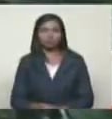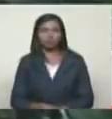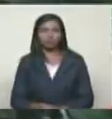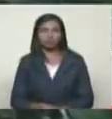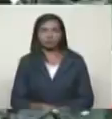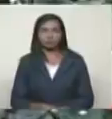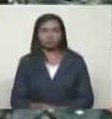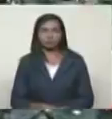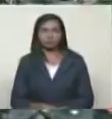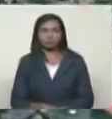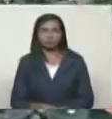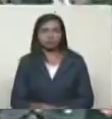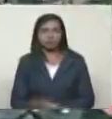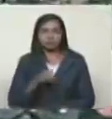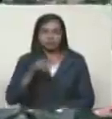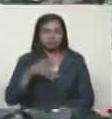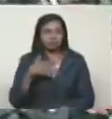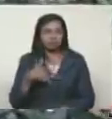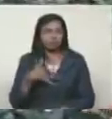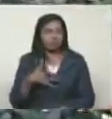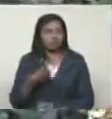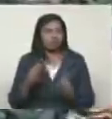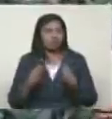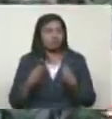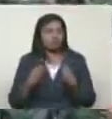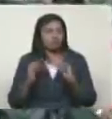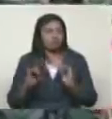en cualquier circunstancia que me toque vivir.